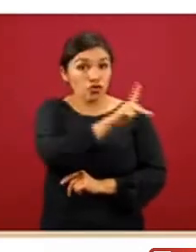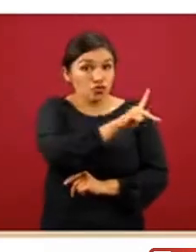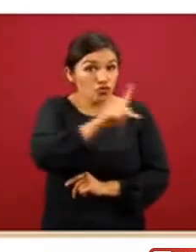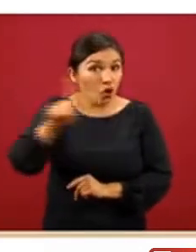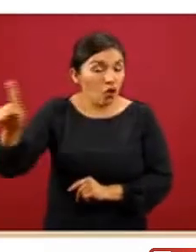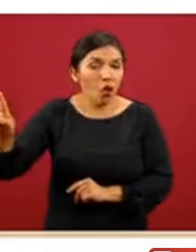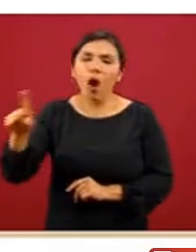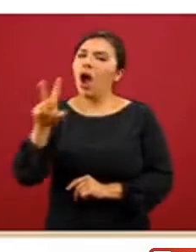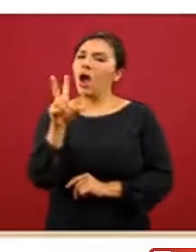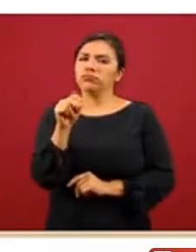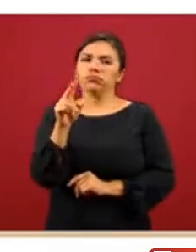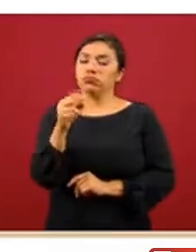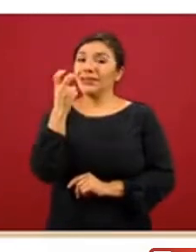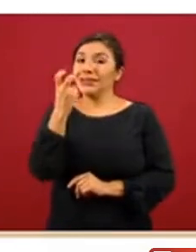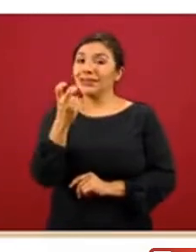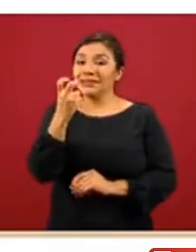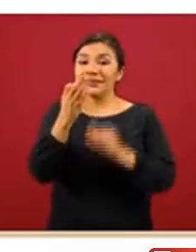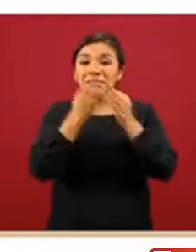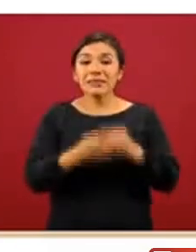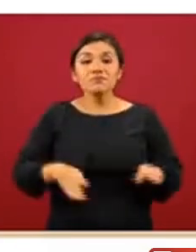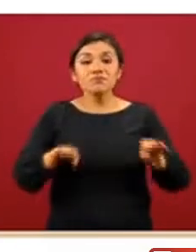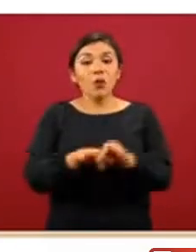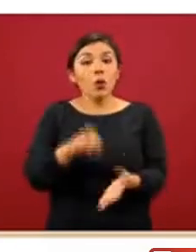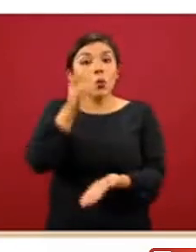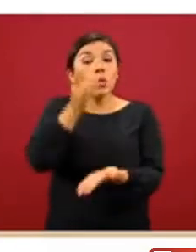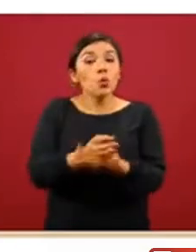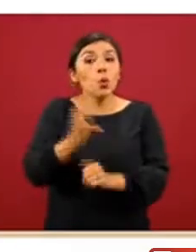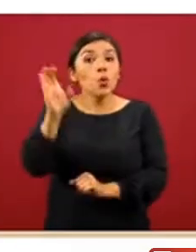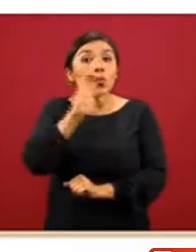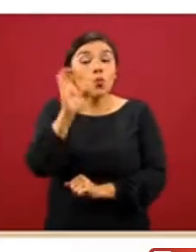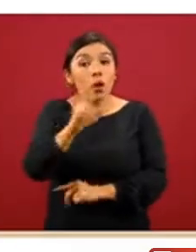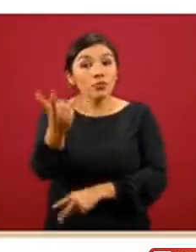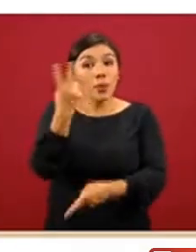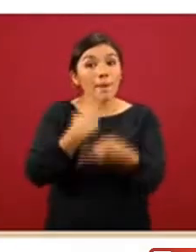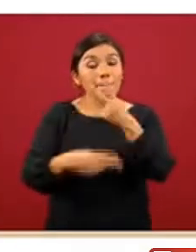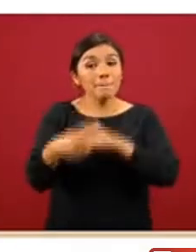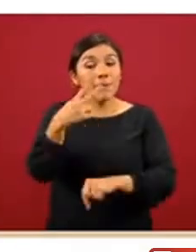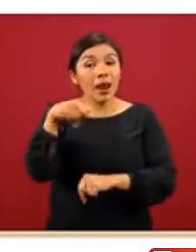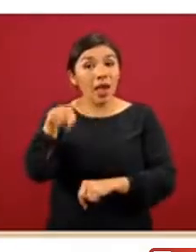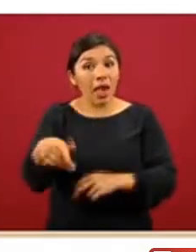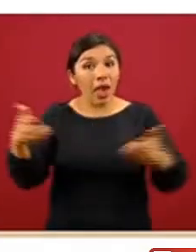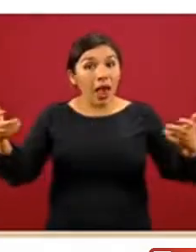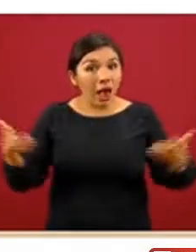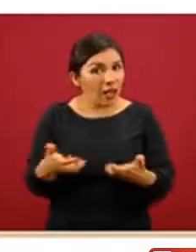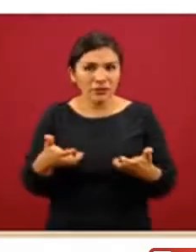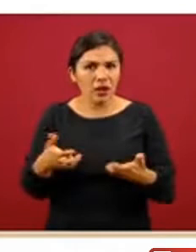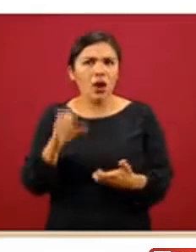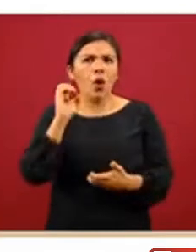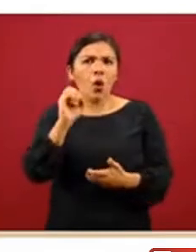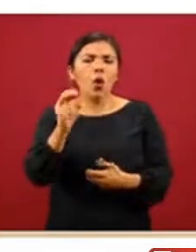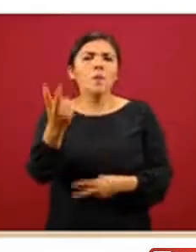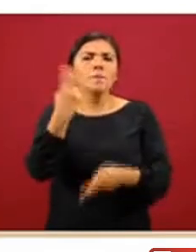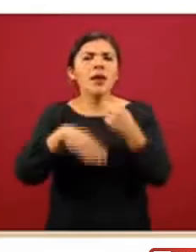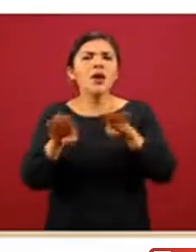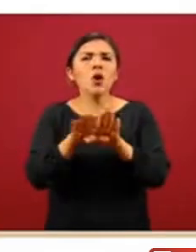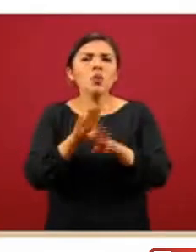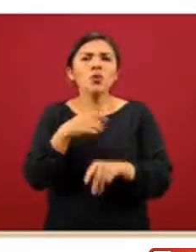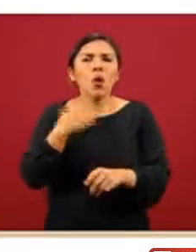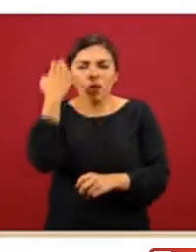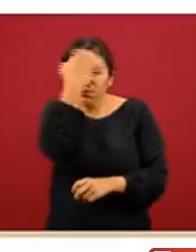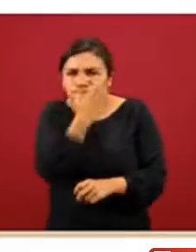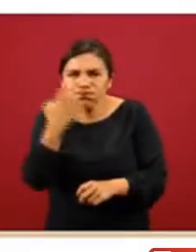muy importante, no es solamente cuando se genera el procedimiento, es decir, si voy a generar una broncoscopía o